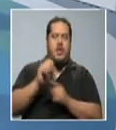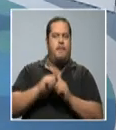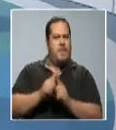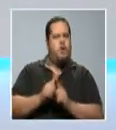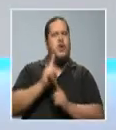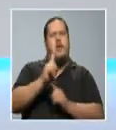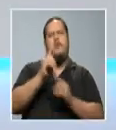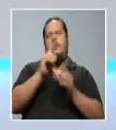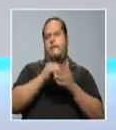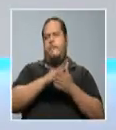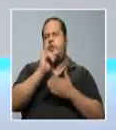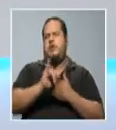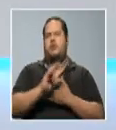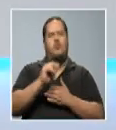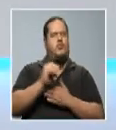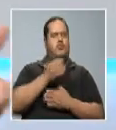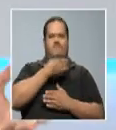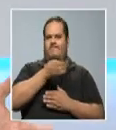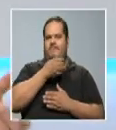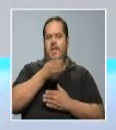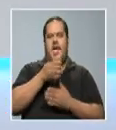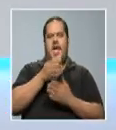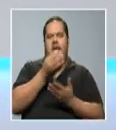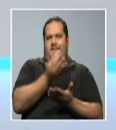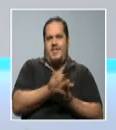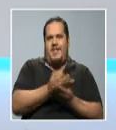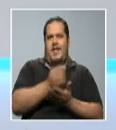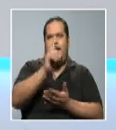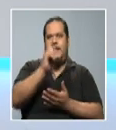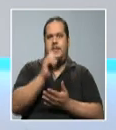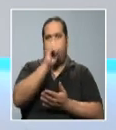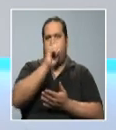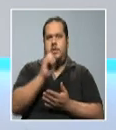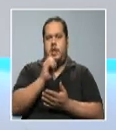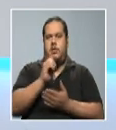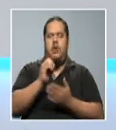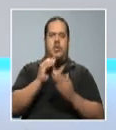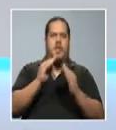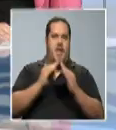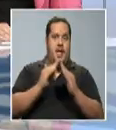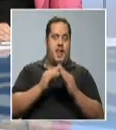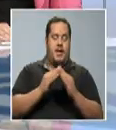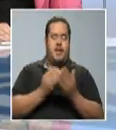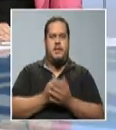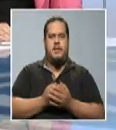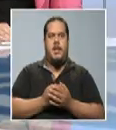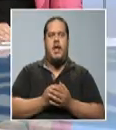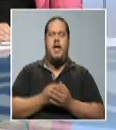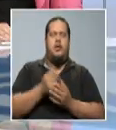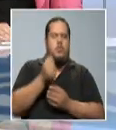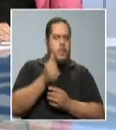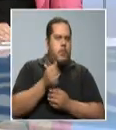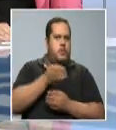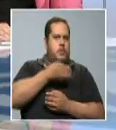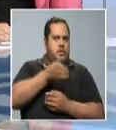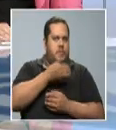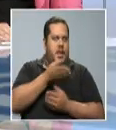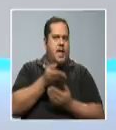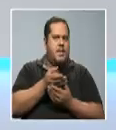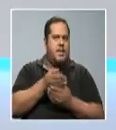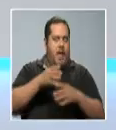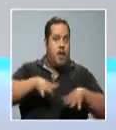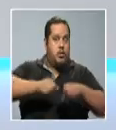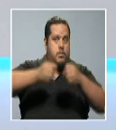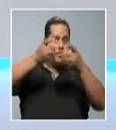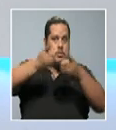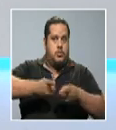recomienda financiar el 100% del valor de la vivienda. Entonces, pues un poco lo que se recomienda es tomar esa